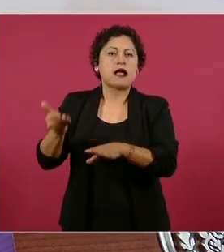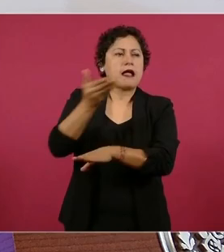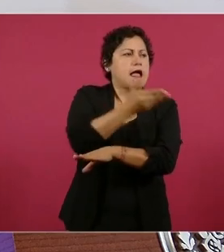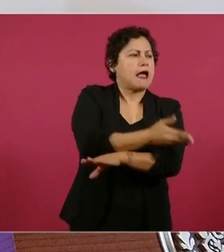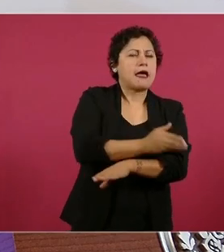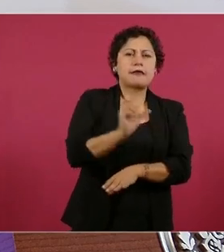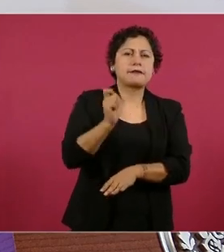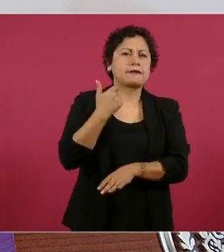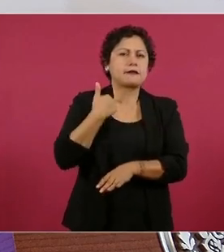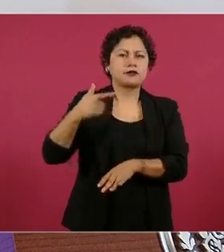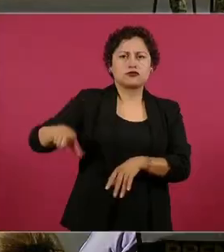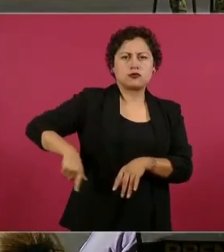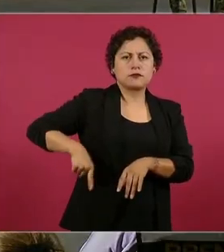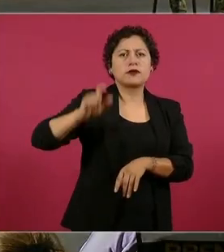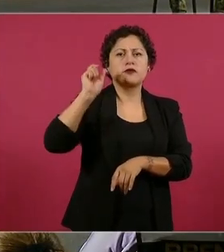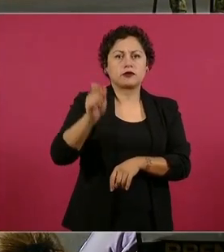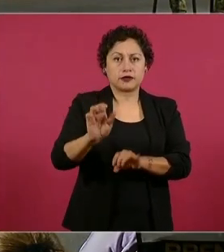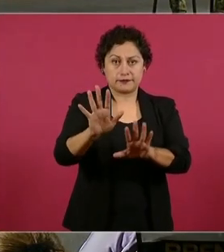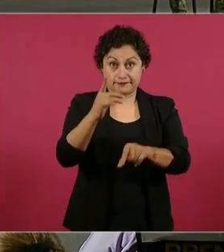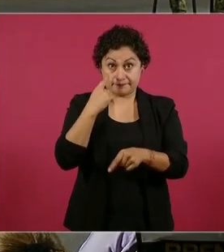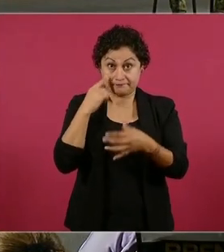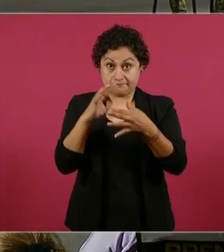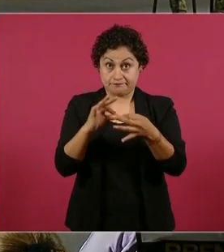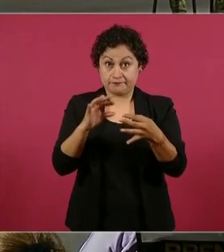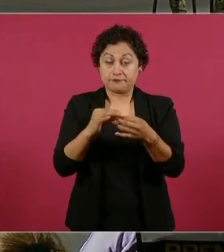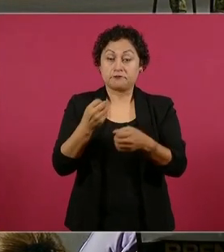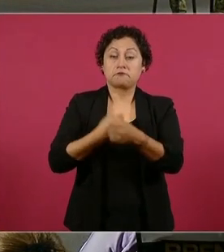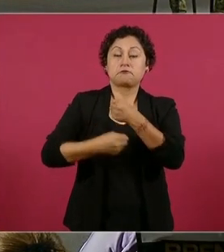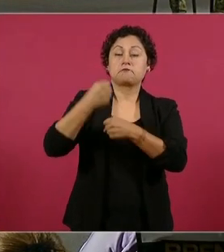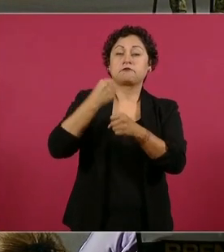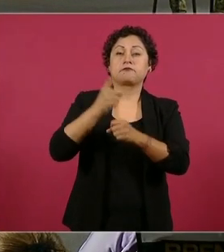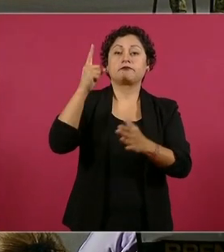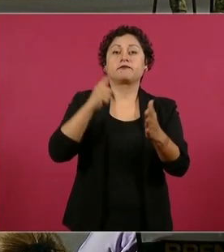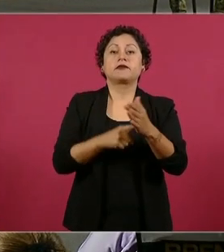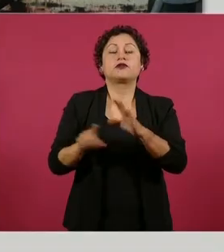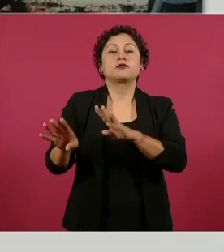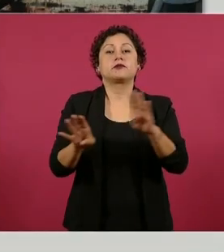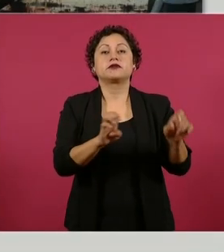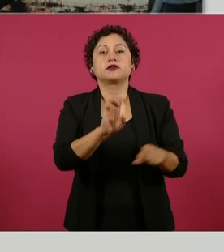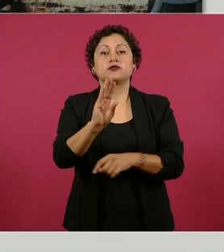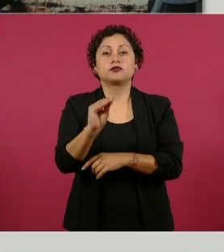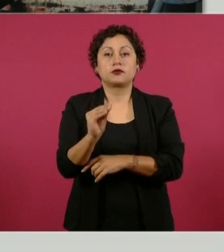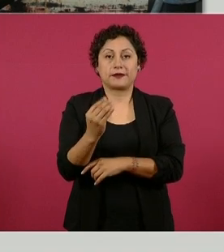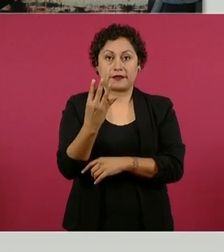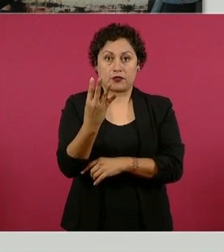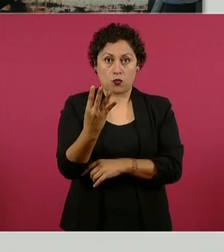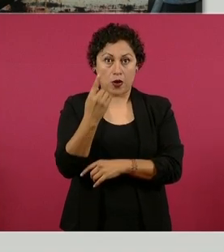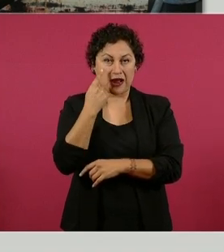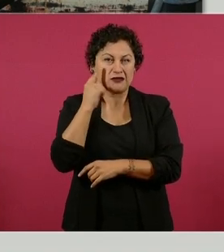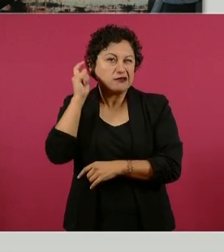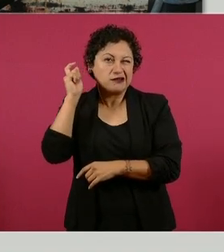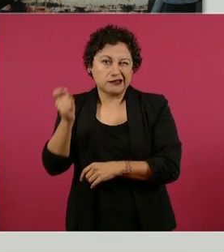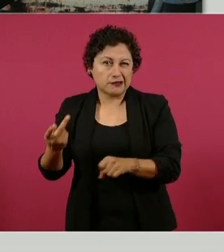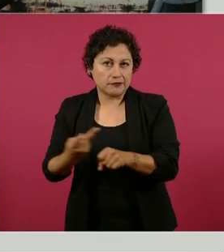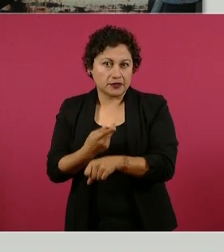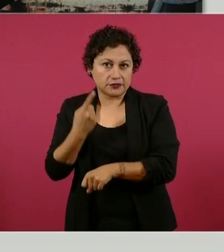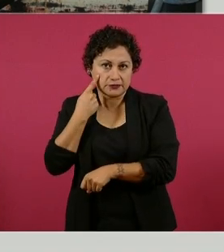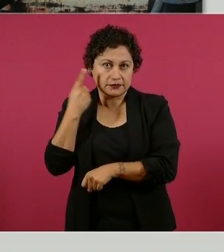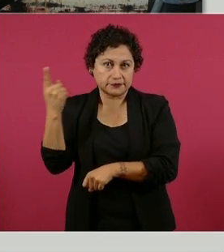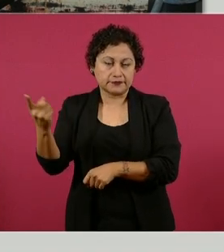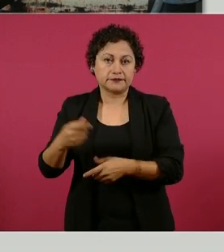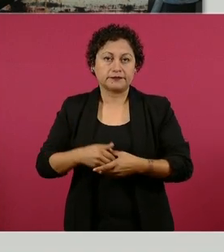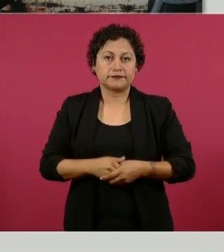Cabe mencionar que en el 1994 recibimos por parte de la Secretaría de Comunicaciones y